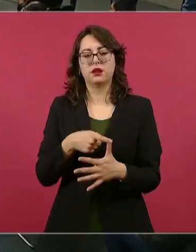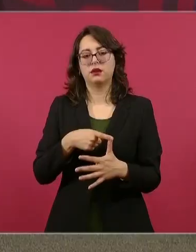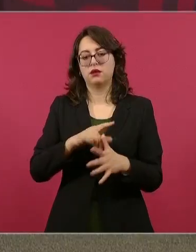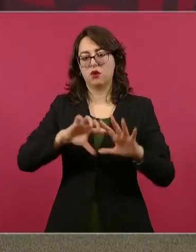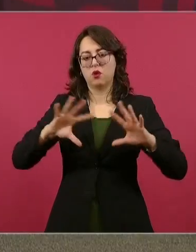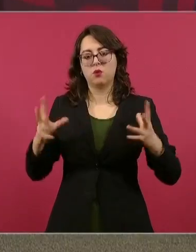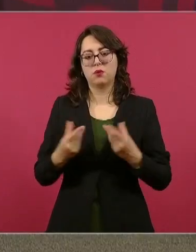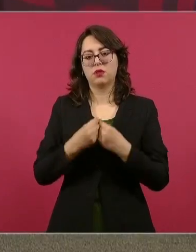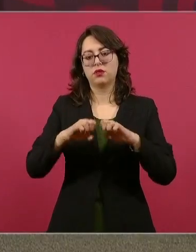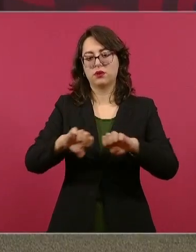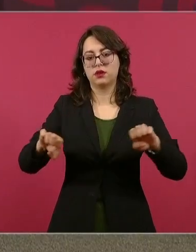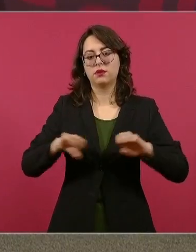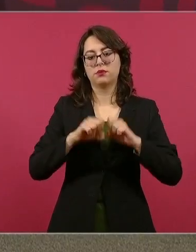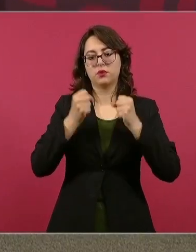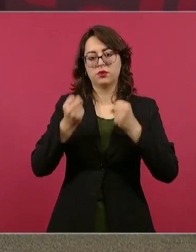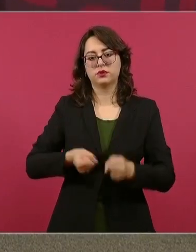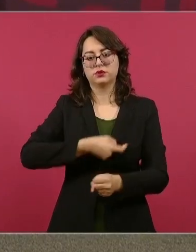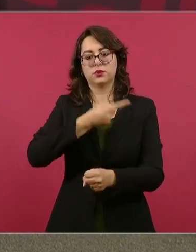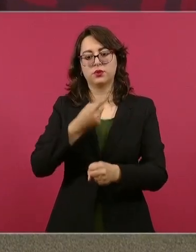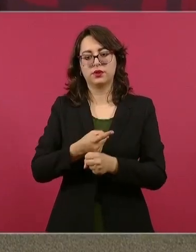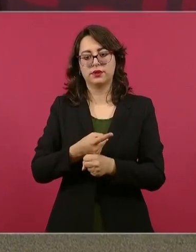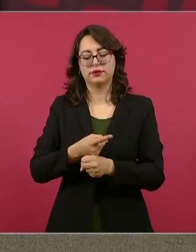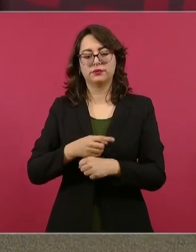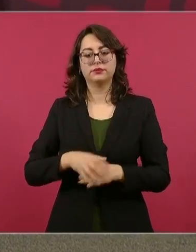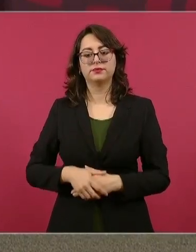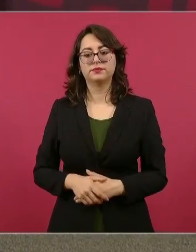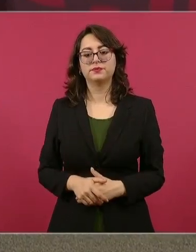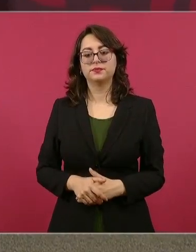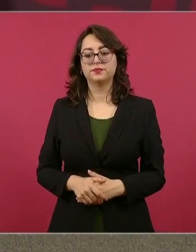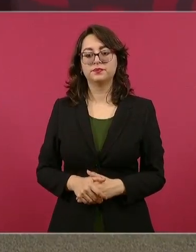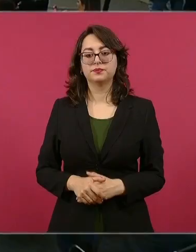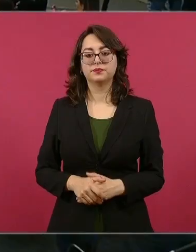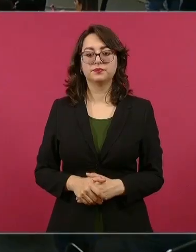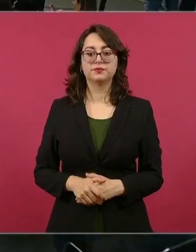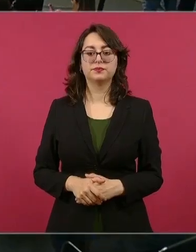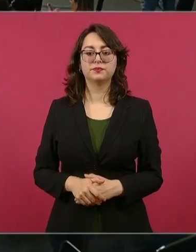todo el gabinete de seguridad pública.